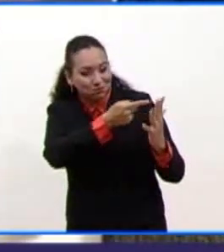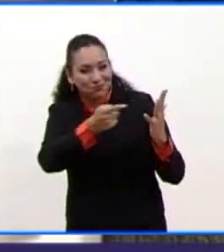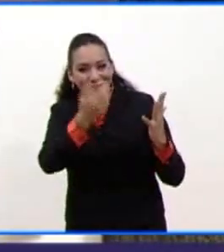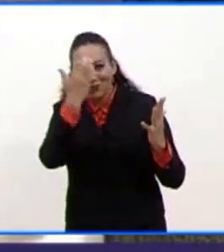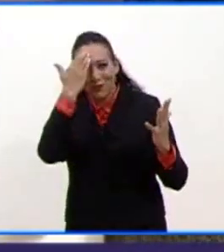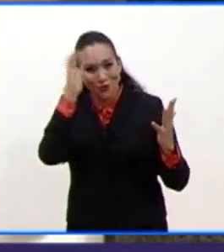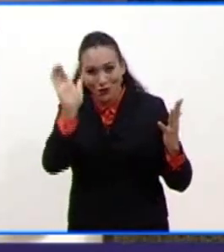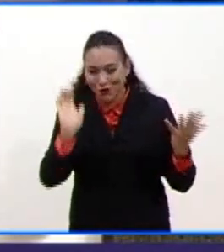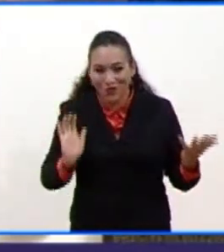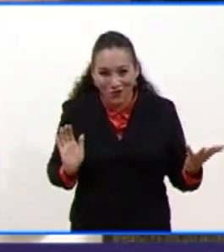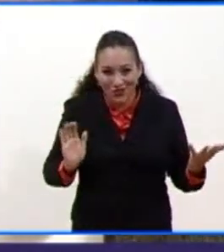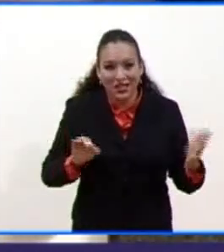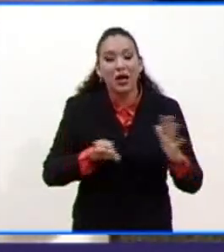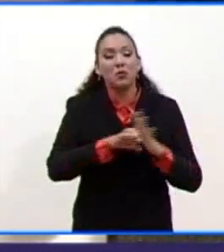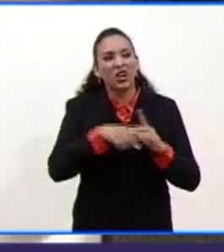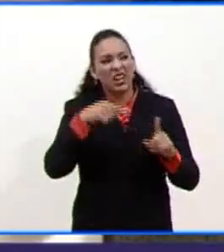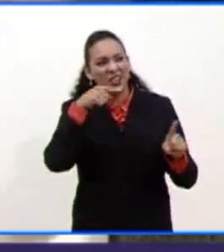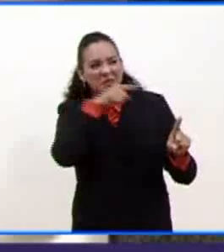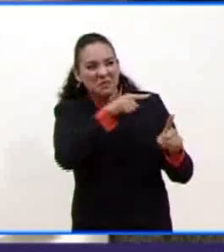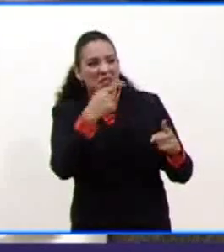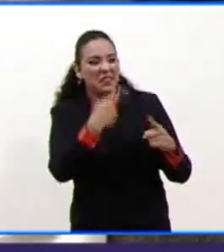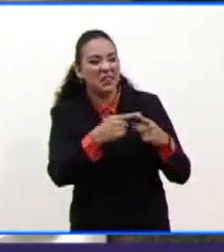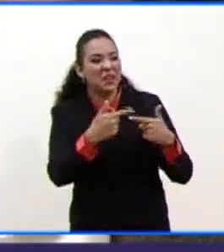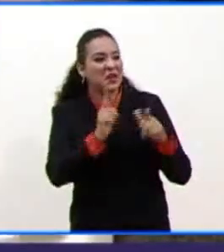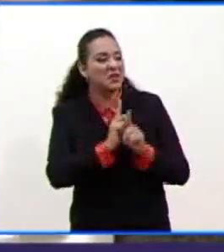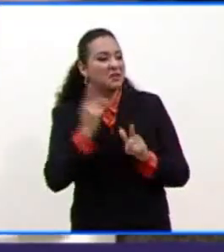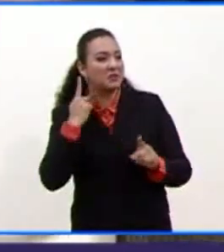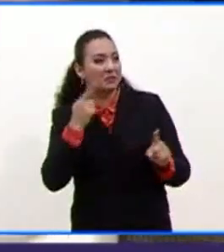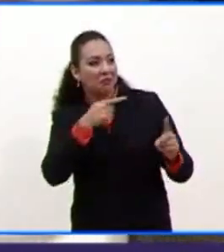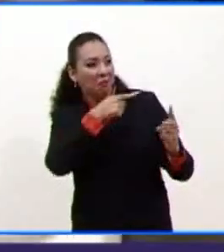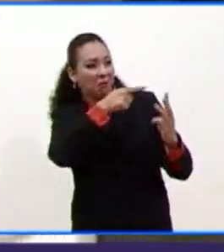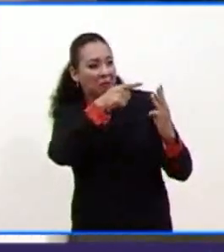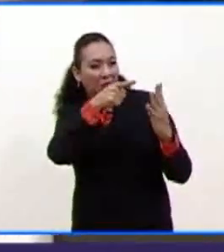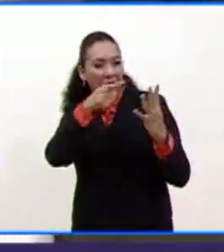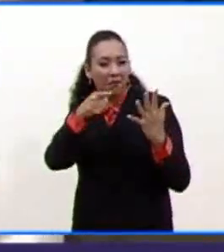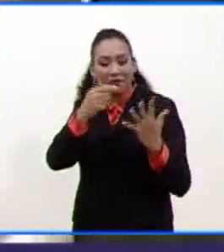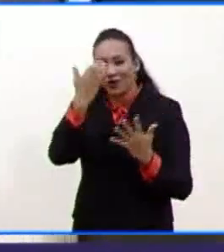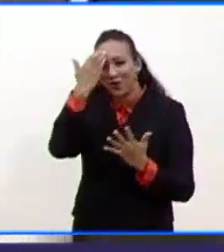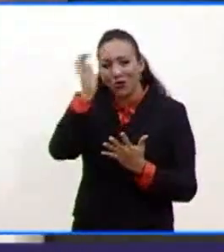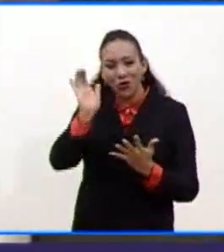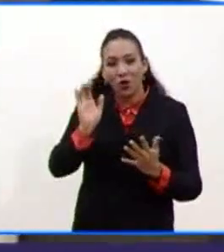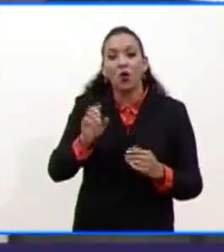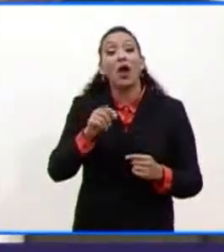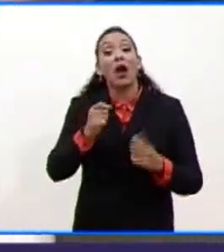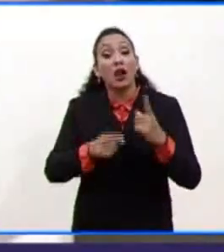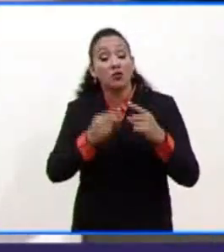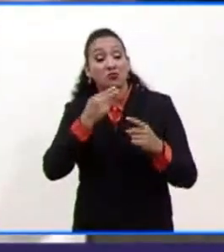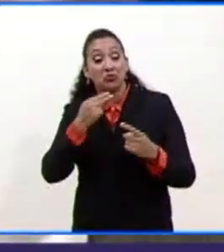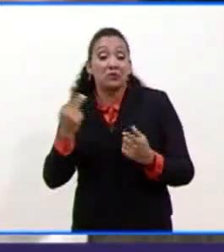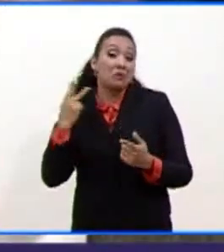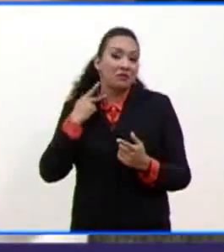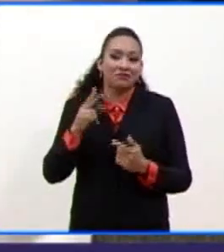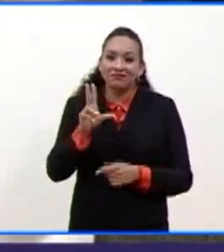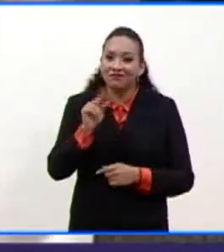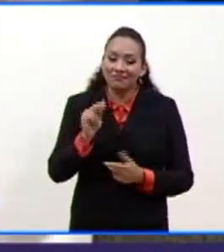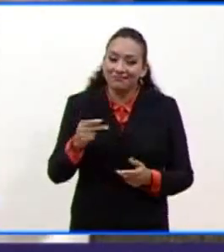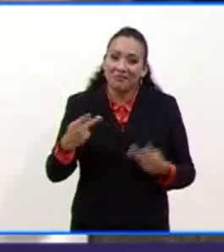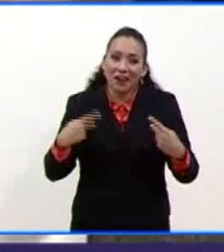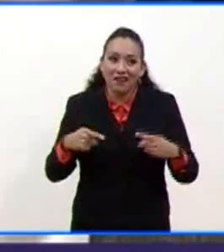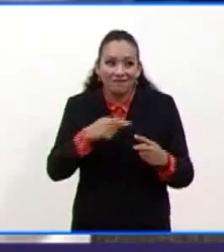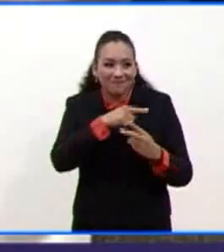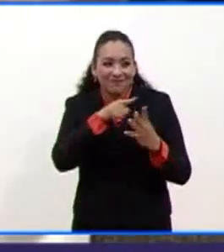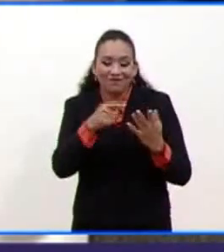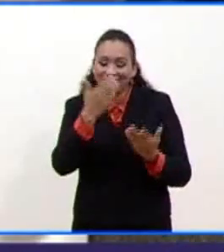vienen siglas partidistas que la respalden, aunque algunos están usando colores de algún partido político. Para el canal del